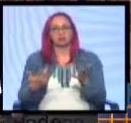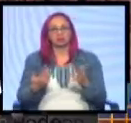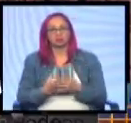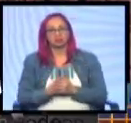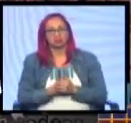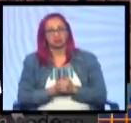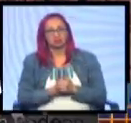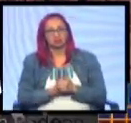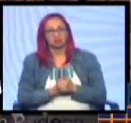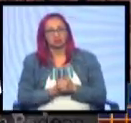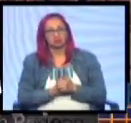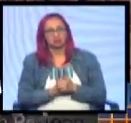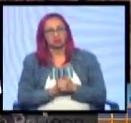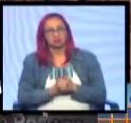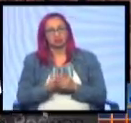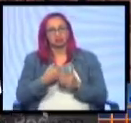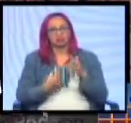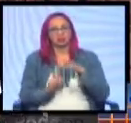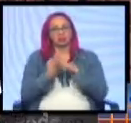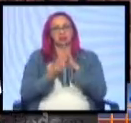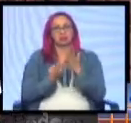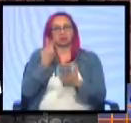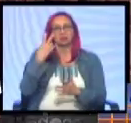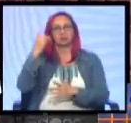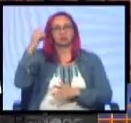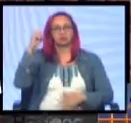a ganar un 8%.